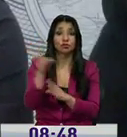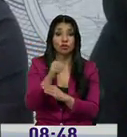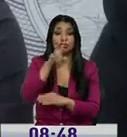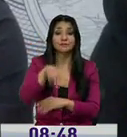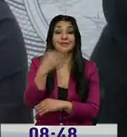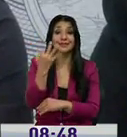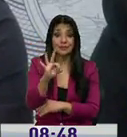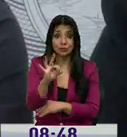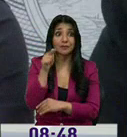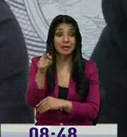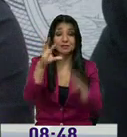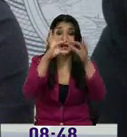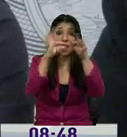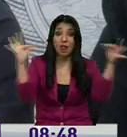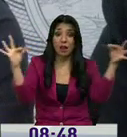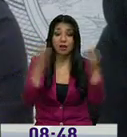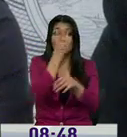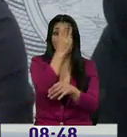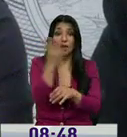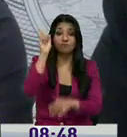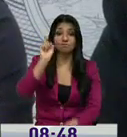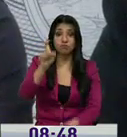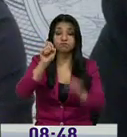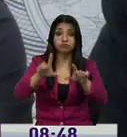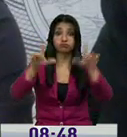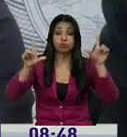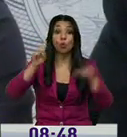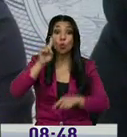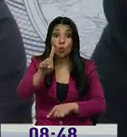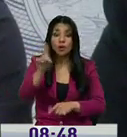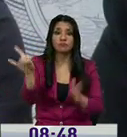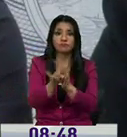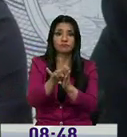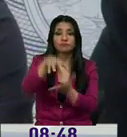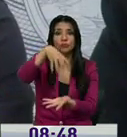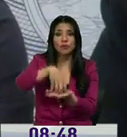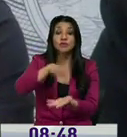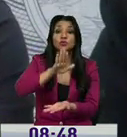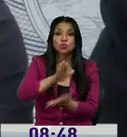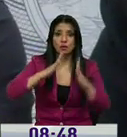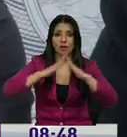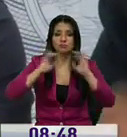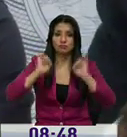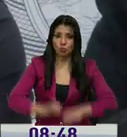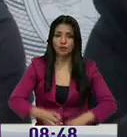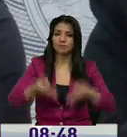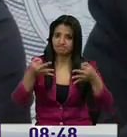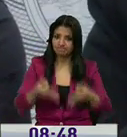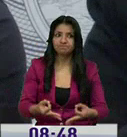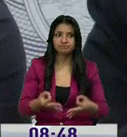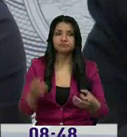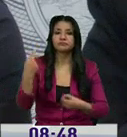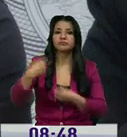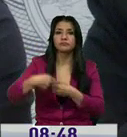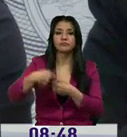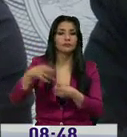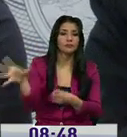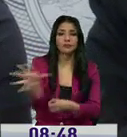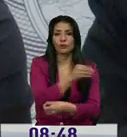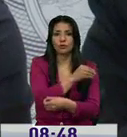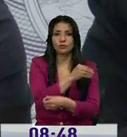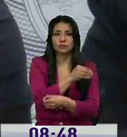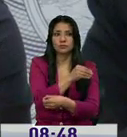Y lo importante es que se debe de hacer una sola aplicación en la provincia de residencia para que se garantice la participación de todos